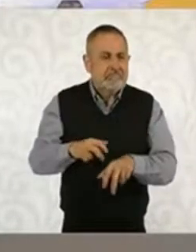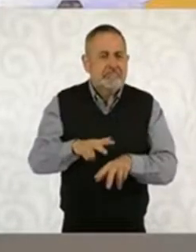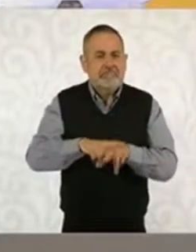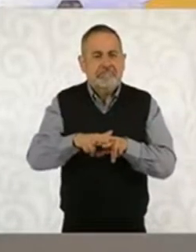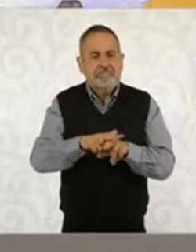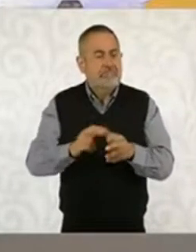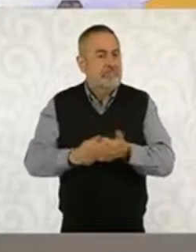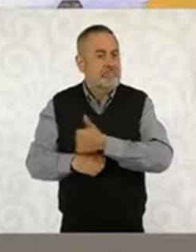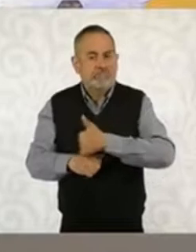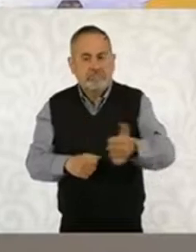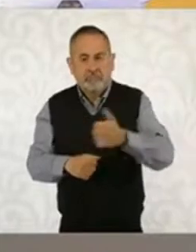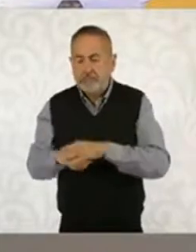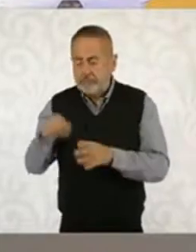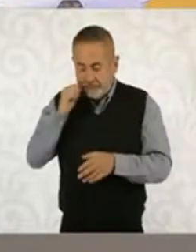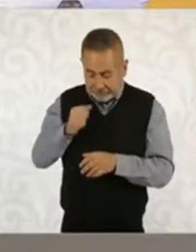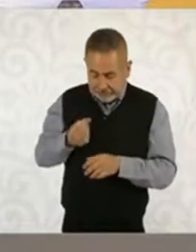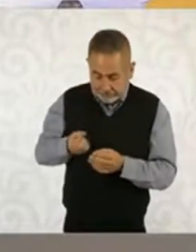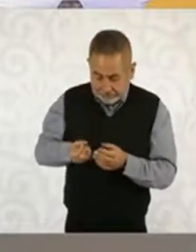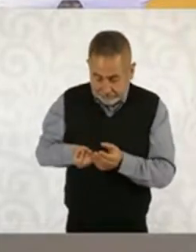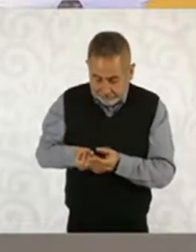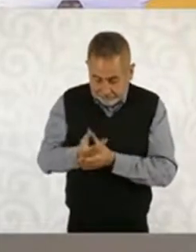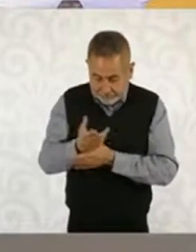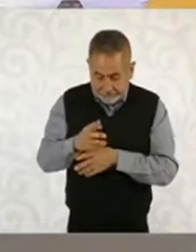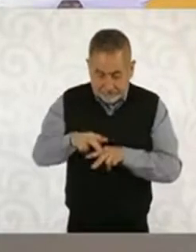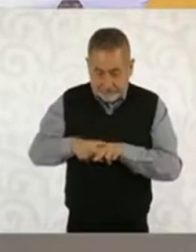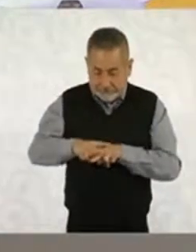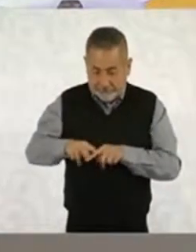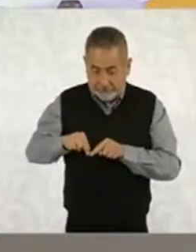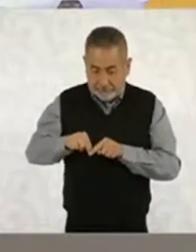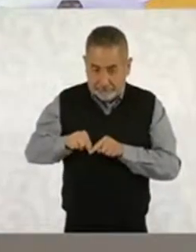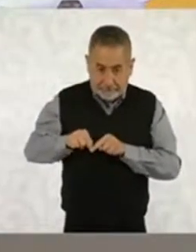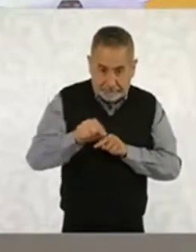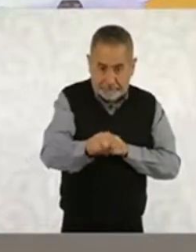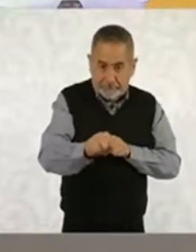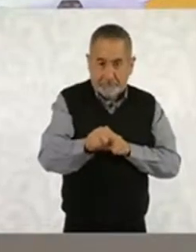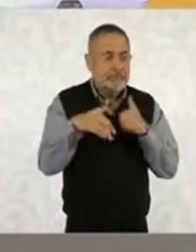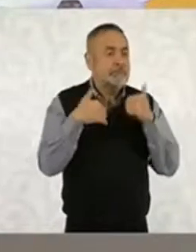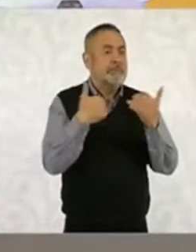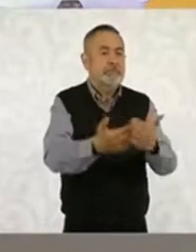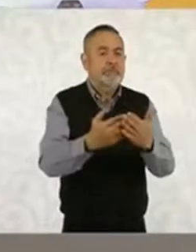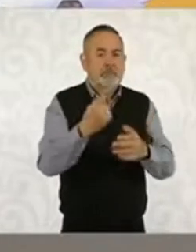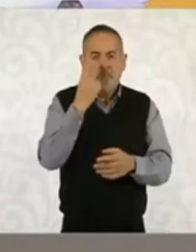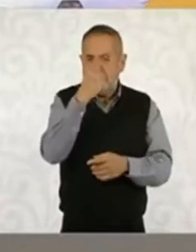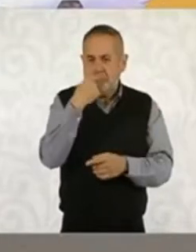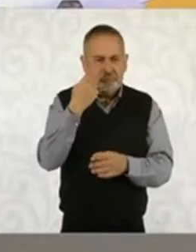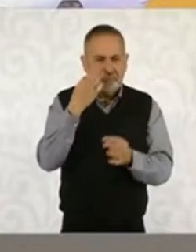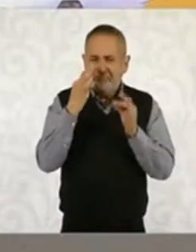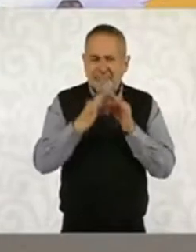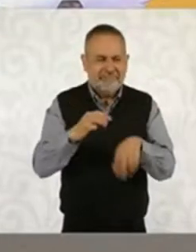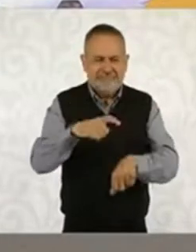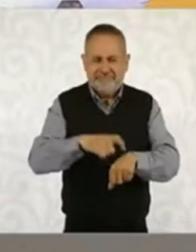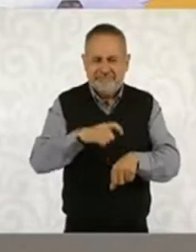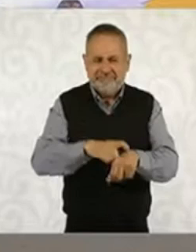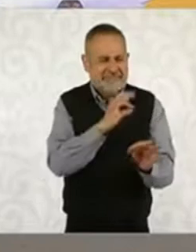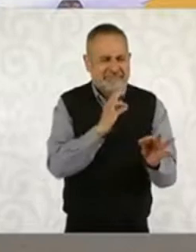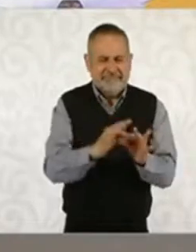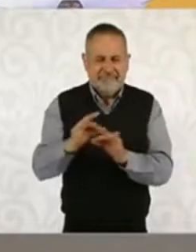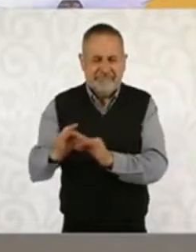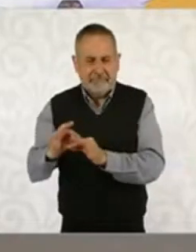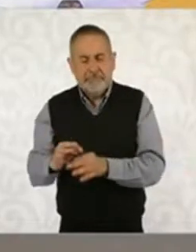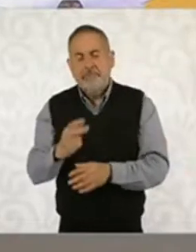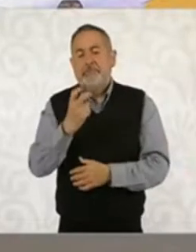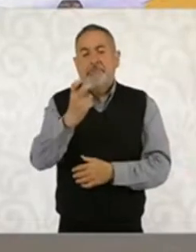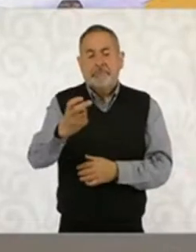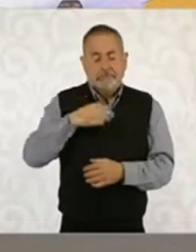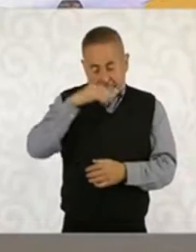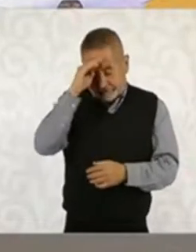que siempre que sales una hora, sabes perfectamente a qué hora vas a estar llegando en Buenavista. Por eso tenemos estimado que es uno de los tramos que por